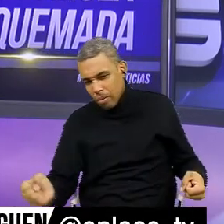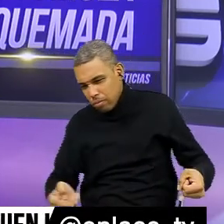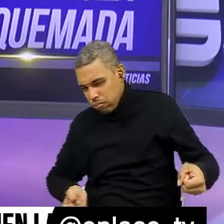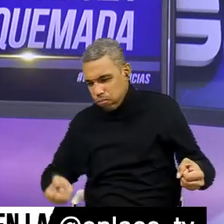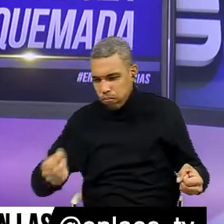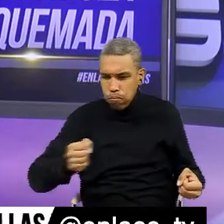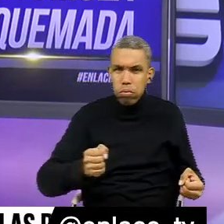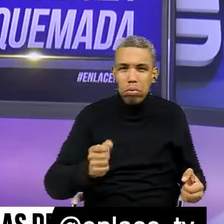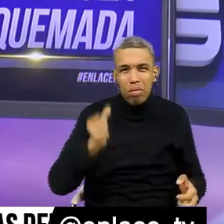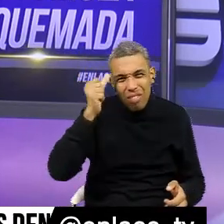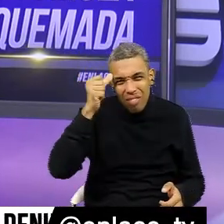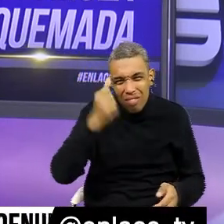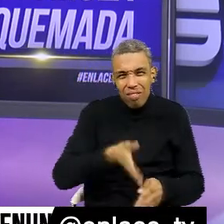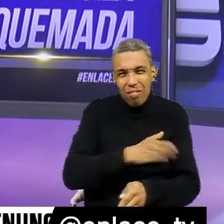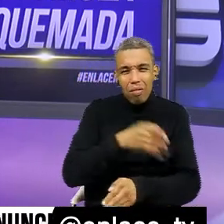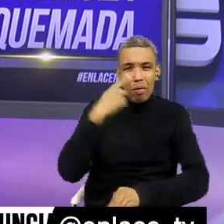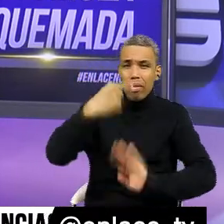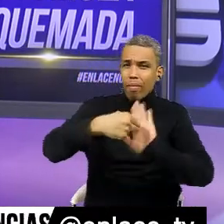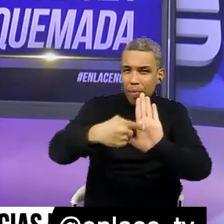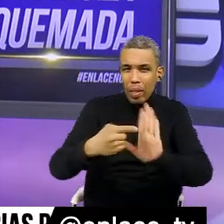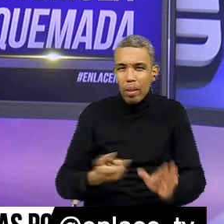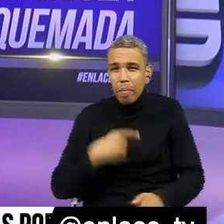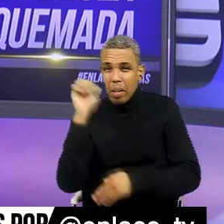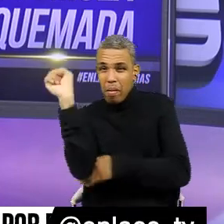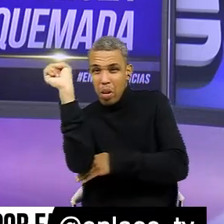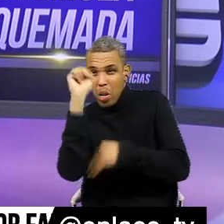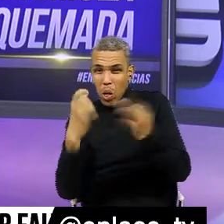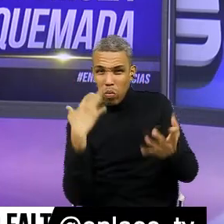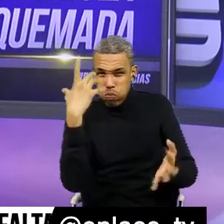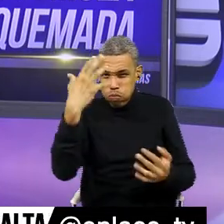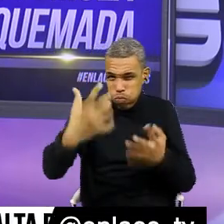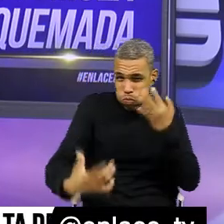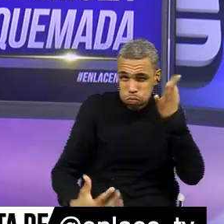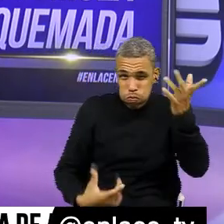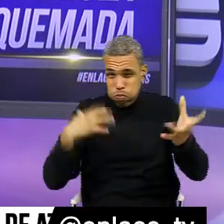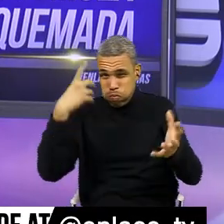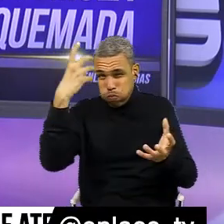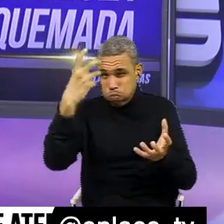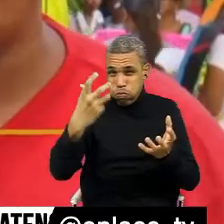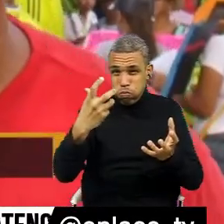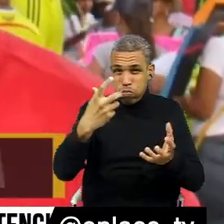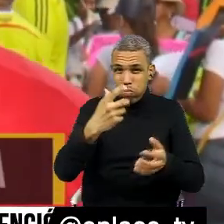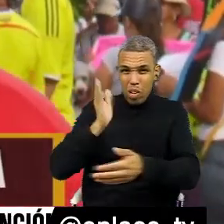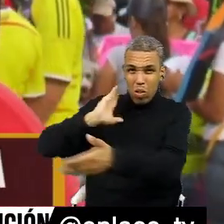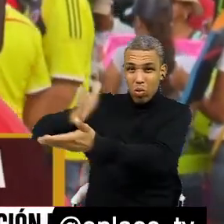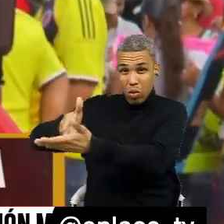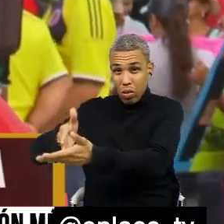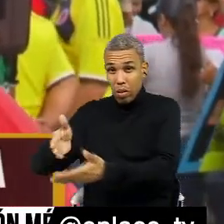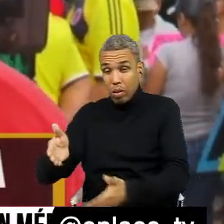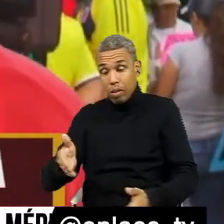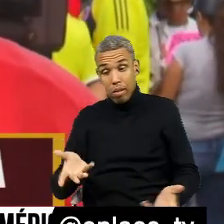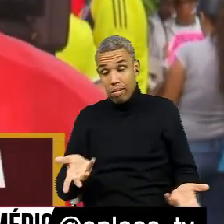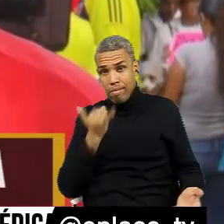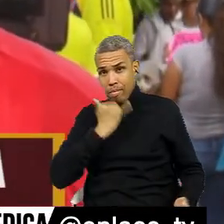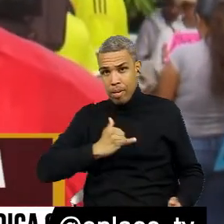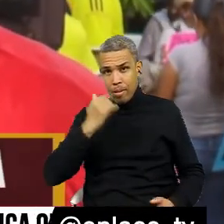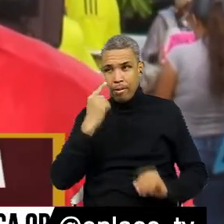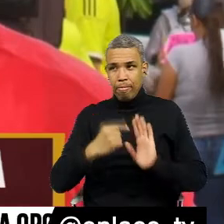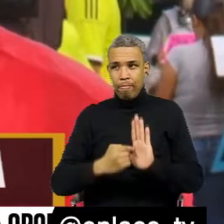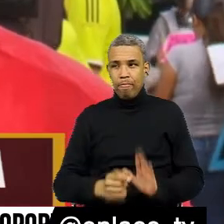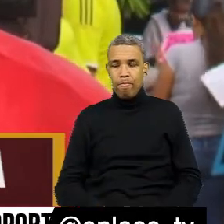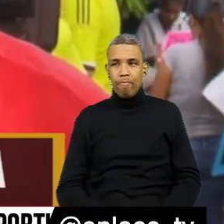sigue llamando la atención del gobierno nacional para poner fin al cese de actividades. La verdad, frente al tema del